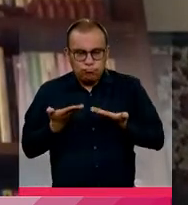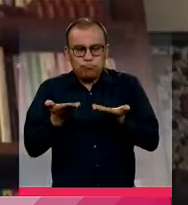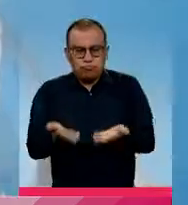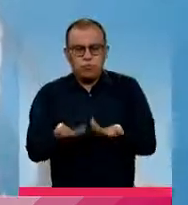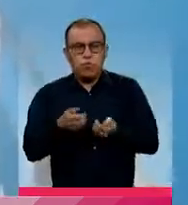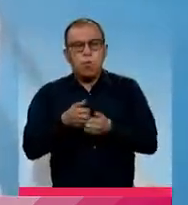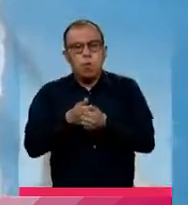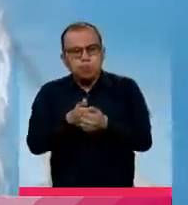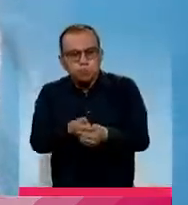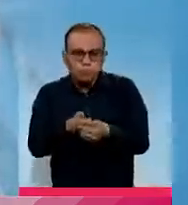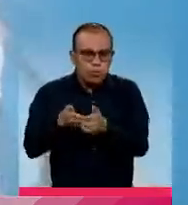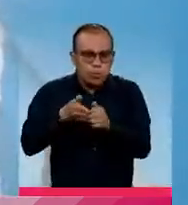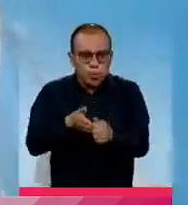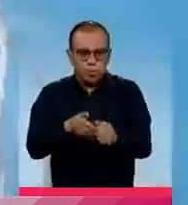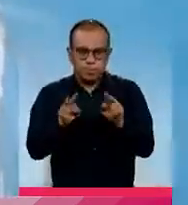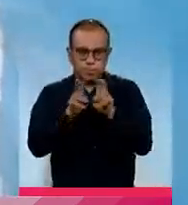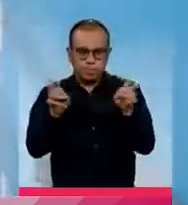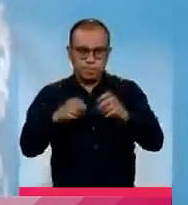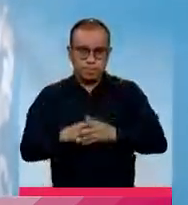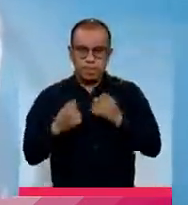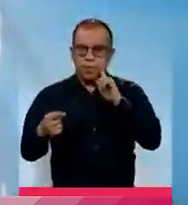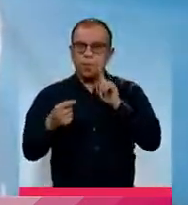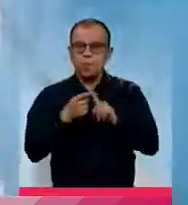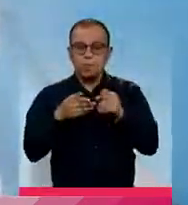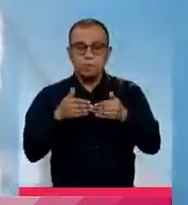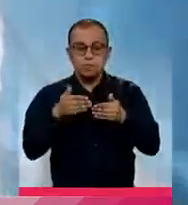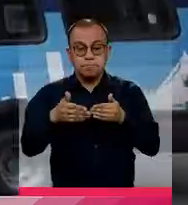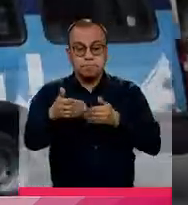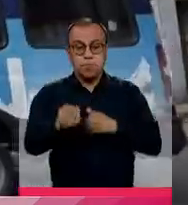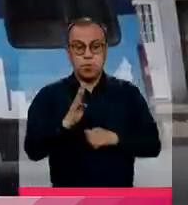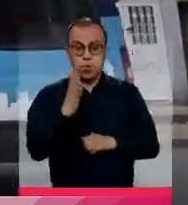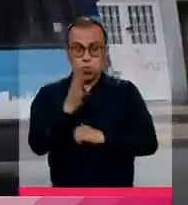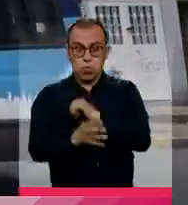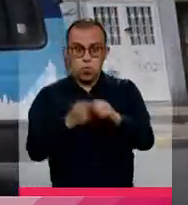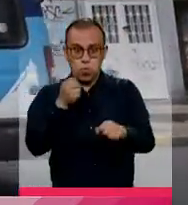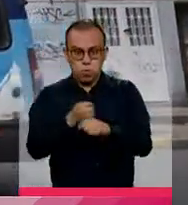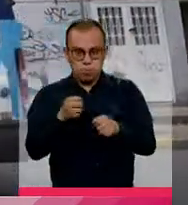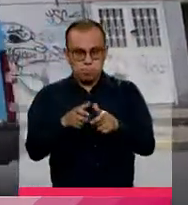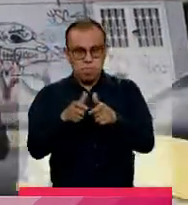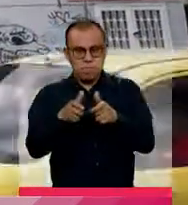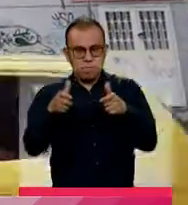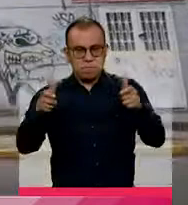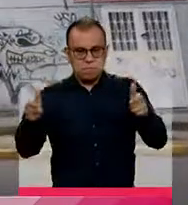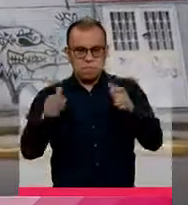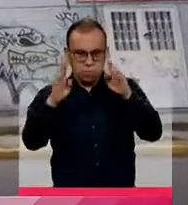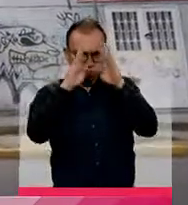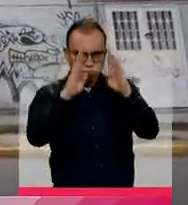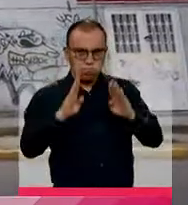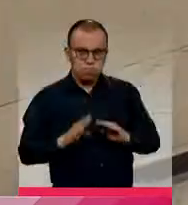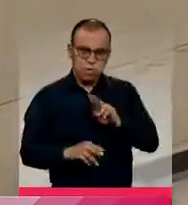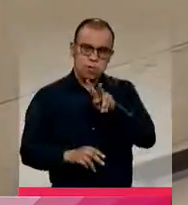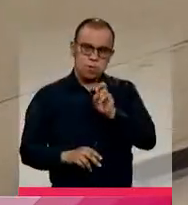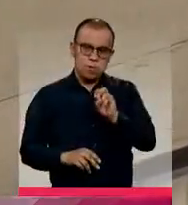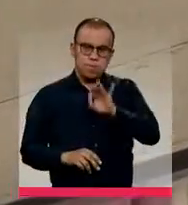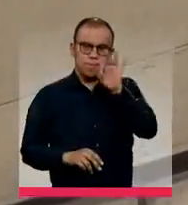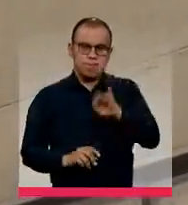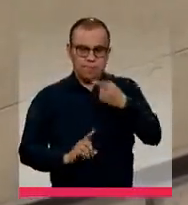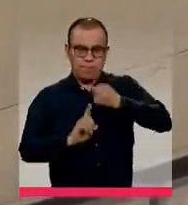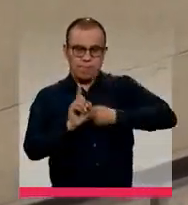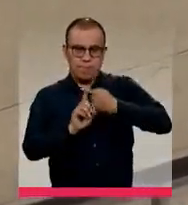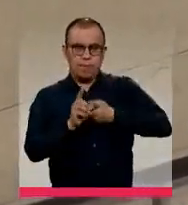comunidad según la secretaria de seguridad su objetivo para los próximos cuatro años es aumentar en un 20% la atención de casos incluidos los de arrendamiento